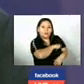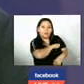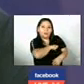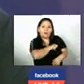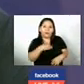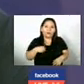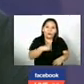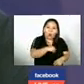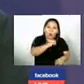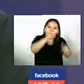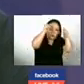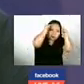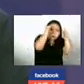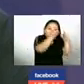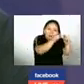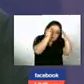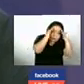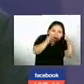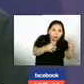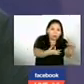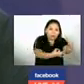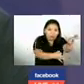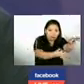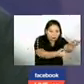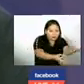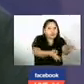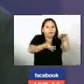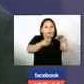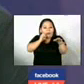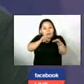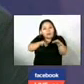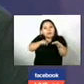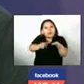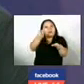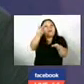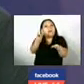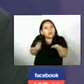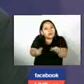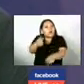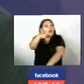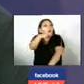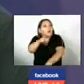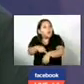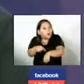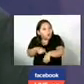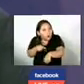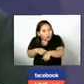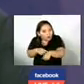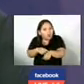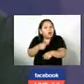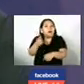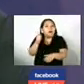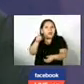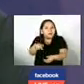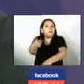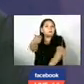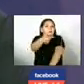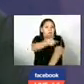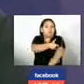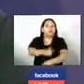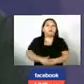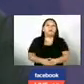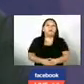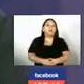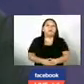del primer nivel de atención donde se le va a ubicar la fecha la hora y el día en el cual se va a colocar su vacuna también